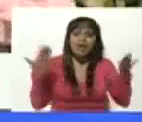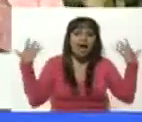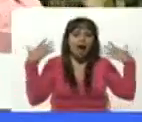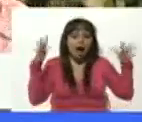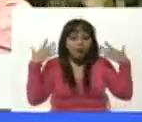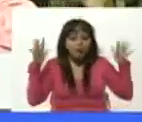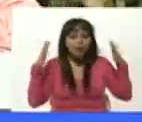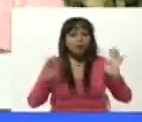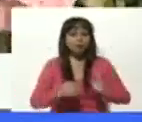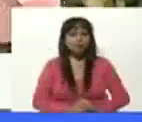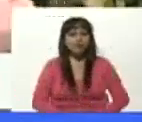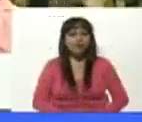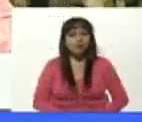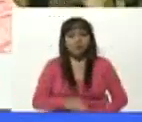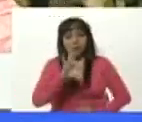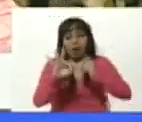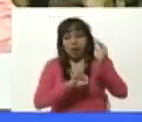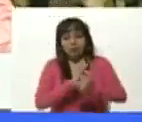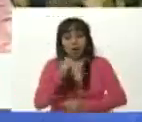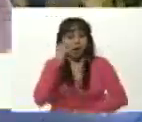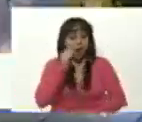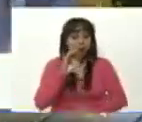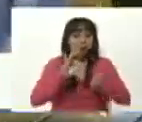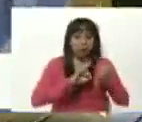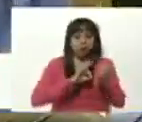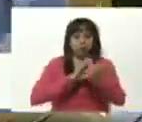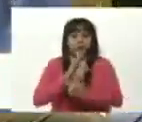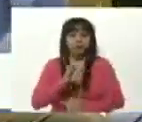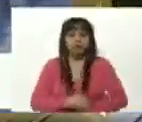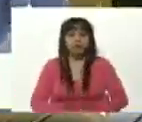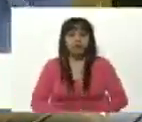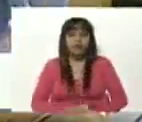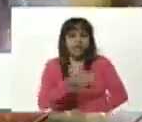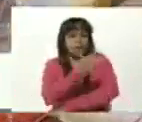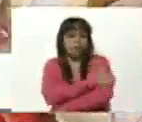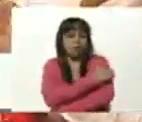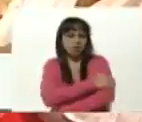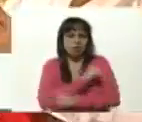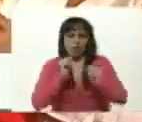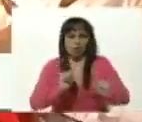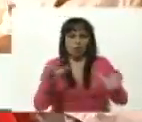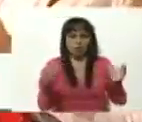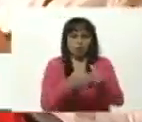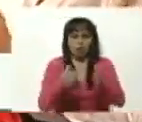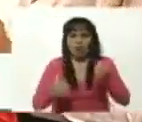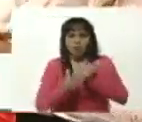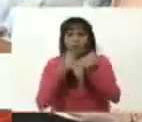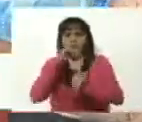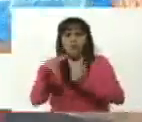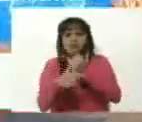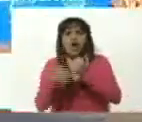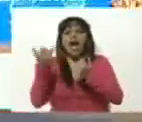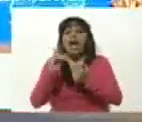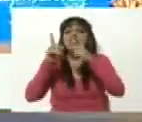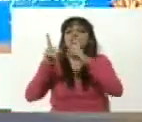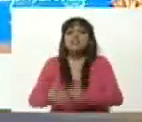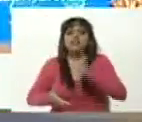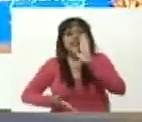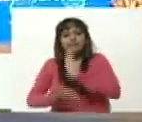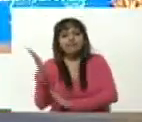Ramos Alud, Capriles Radosky, Manuel Rosales y la oposición extremista guaidocista que ha decidido ir a